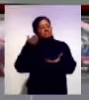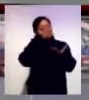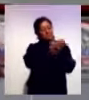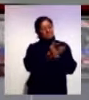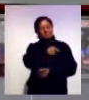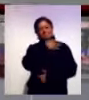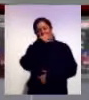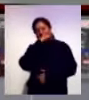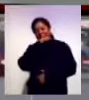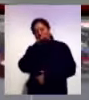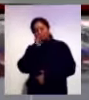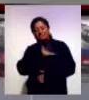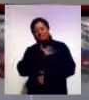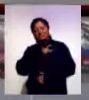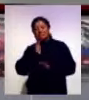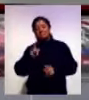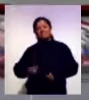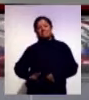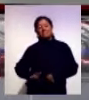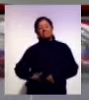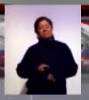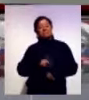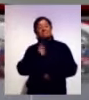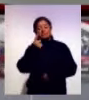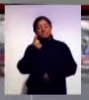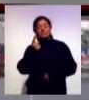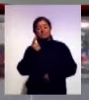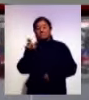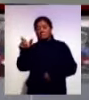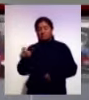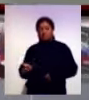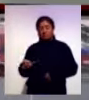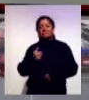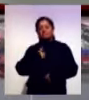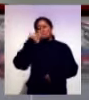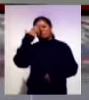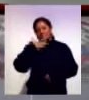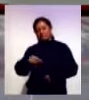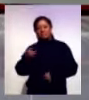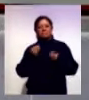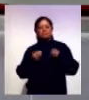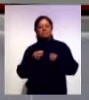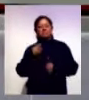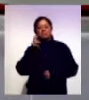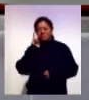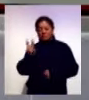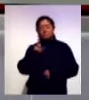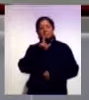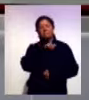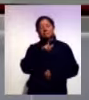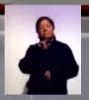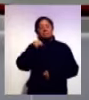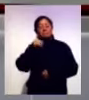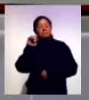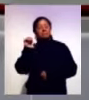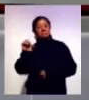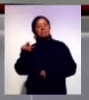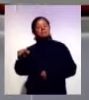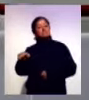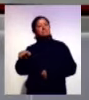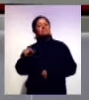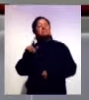ya con el gobernador Marco Mena y uno de los atletas de los cuales se espera mucho y lo veíamos justamente en la nota que acaba de pasar, Leonardo de Jesús, ya lo sabemos, es el